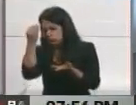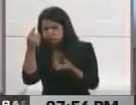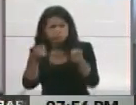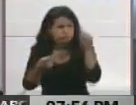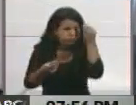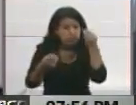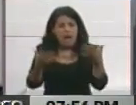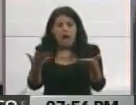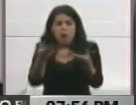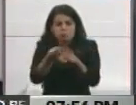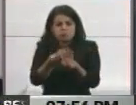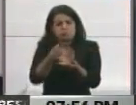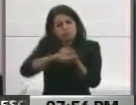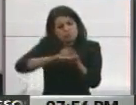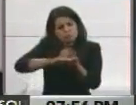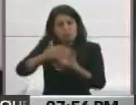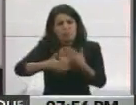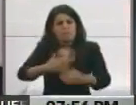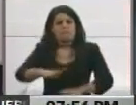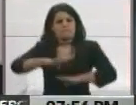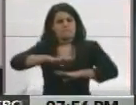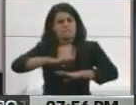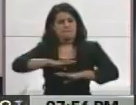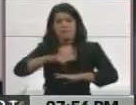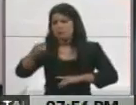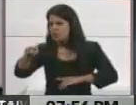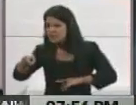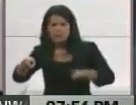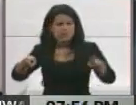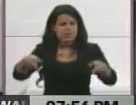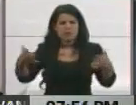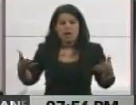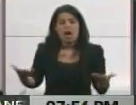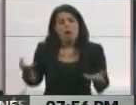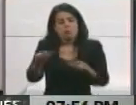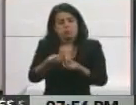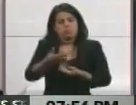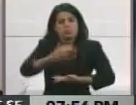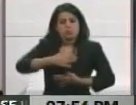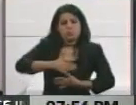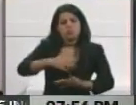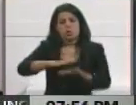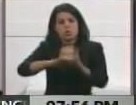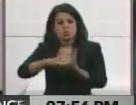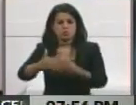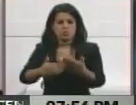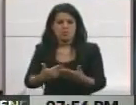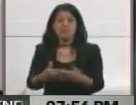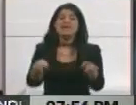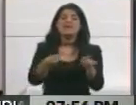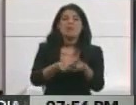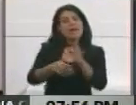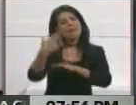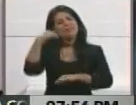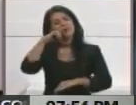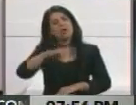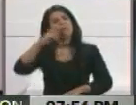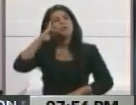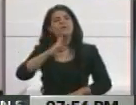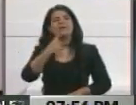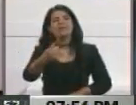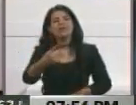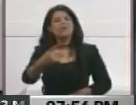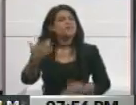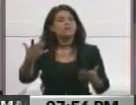aspiraciones de sus necesidades de sus anhelos la frase de Bolívar pues al final la felicidad del pueblo de